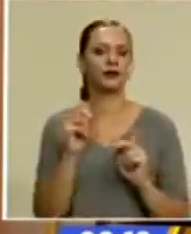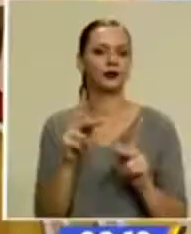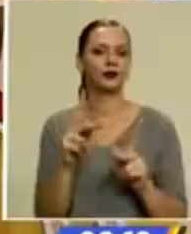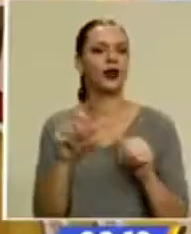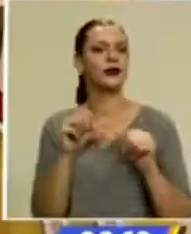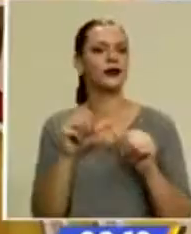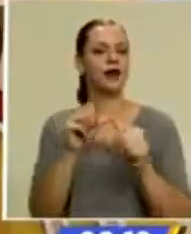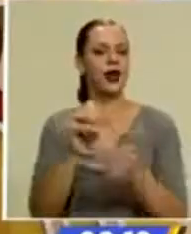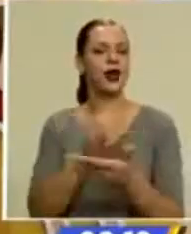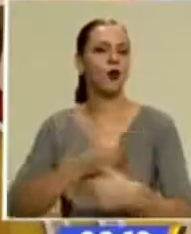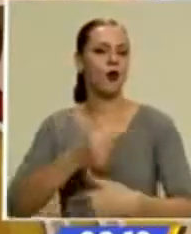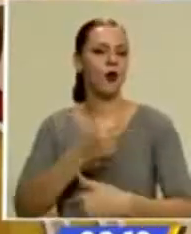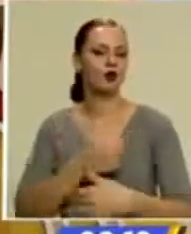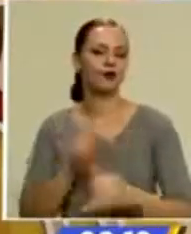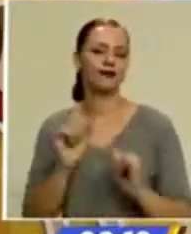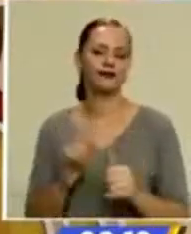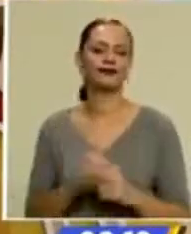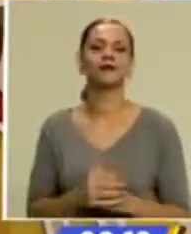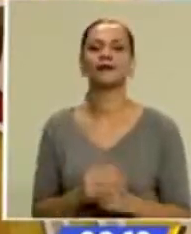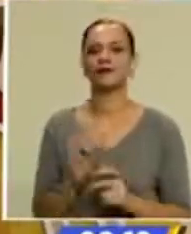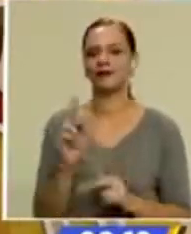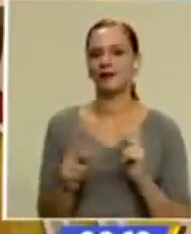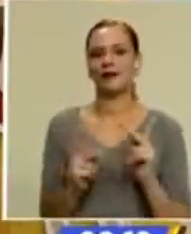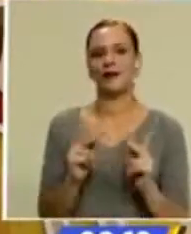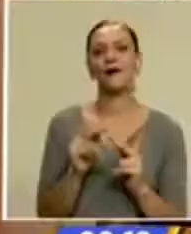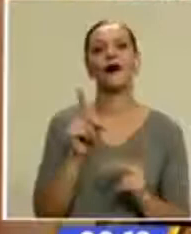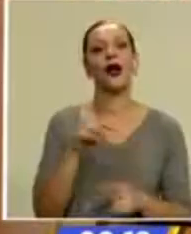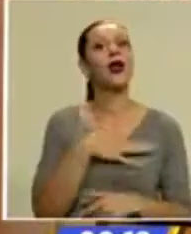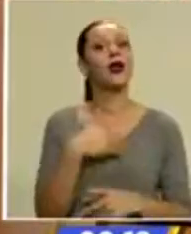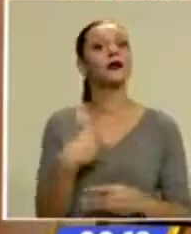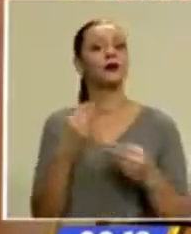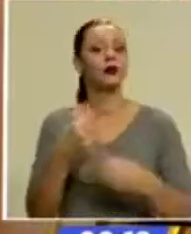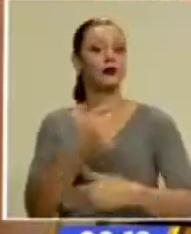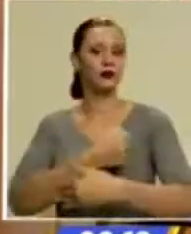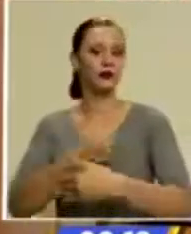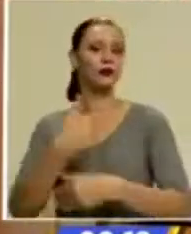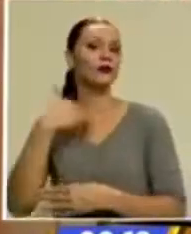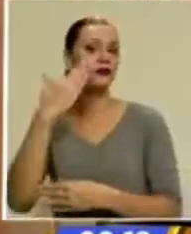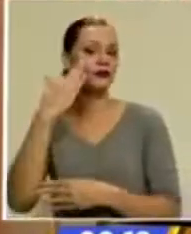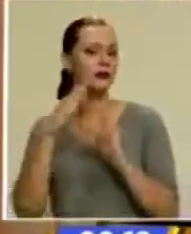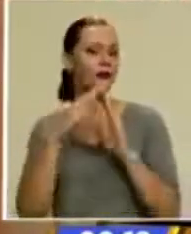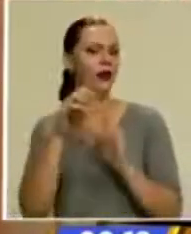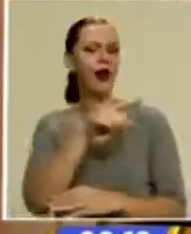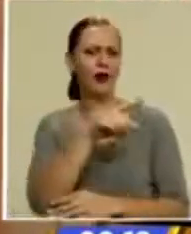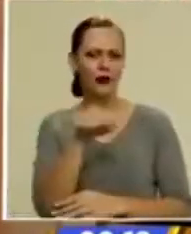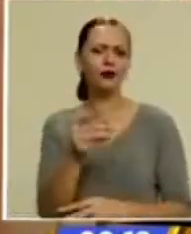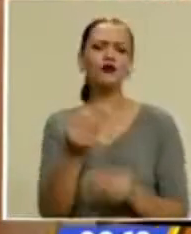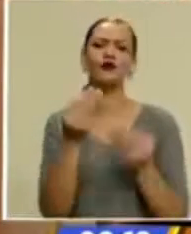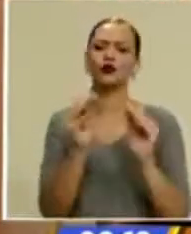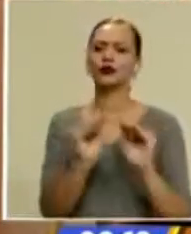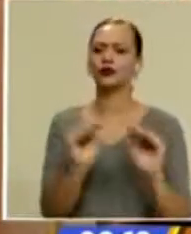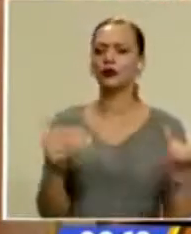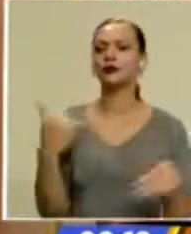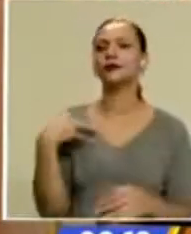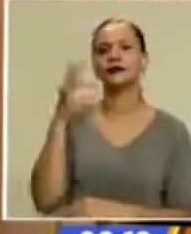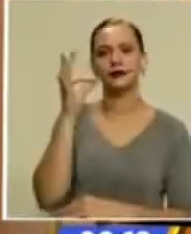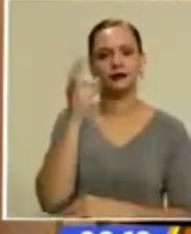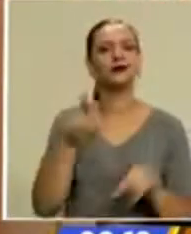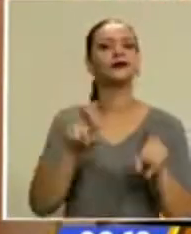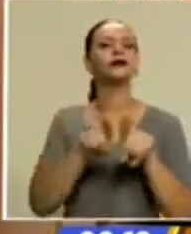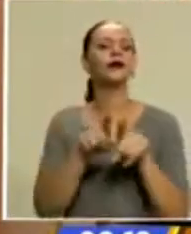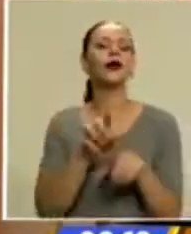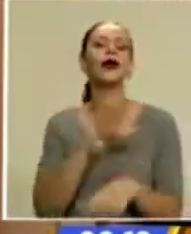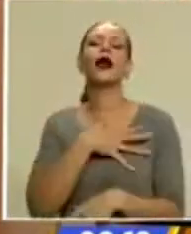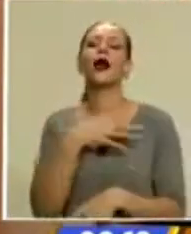Vamos a seguir cocinando aquí. Perfecto. A Sergio le gusta mucho cocinar y yo sé que en la casa hay muchos niños y niñas que también